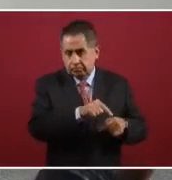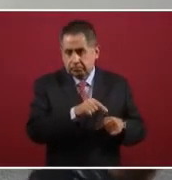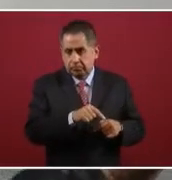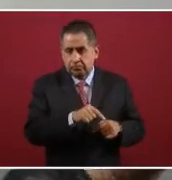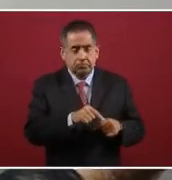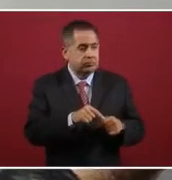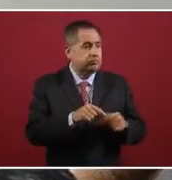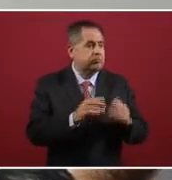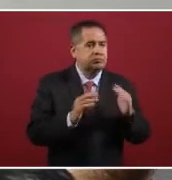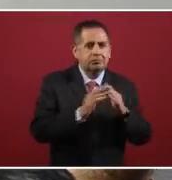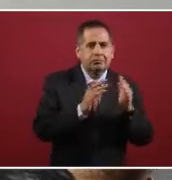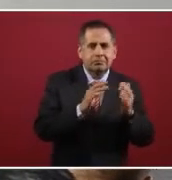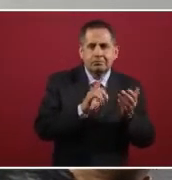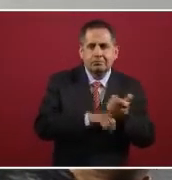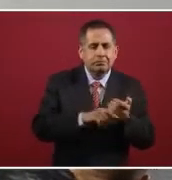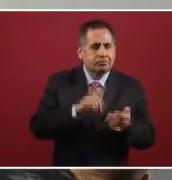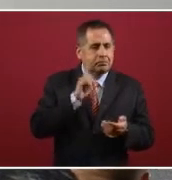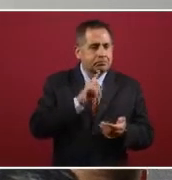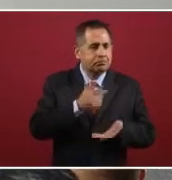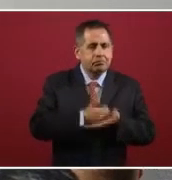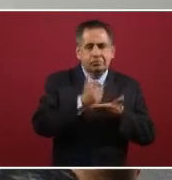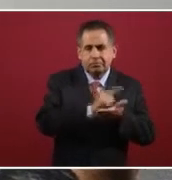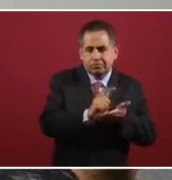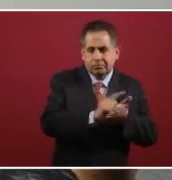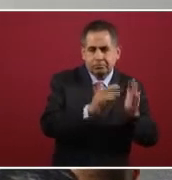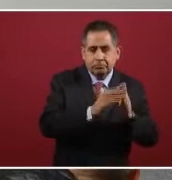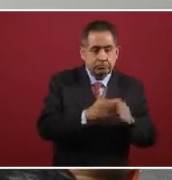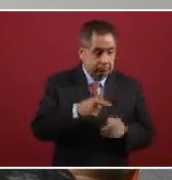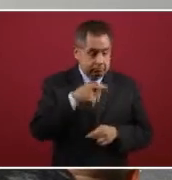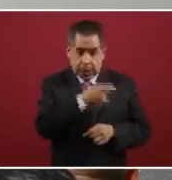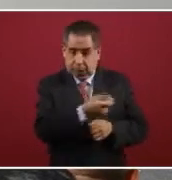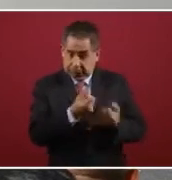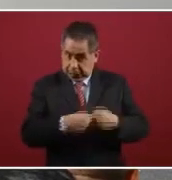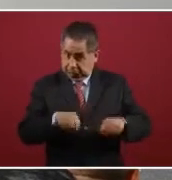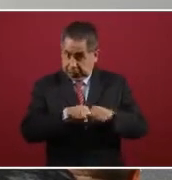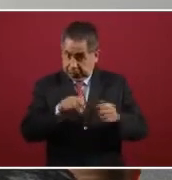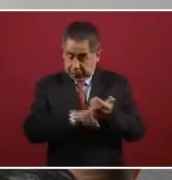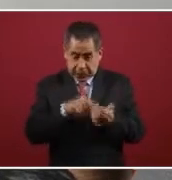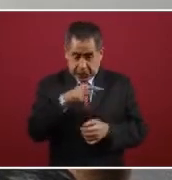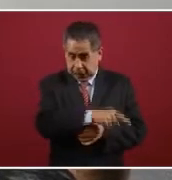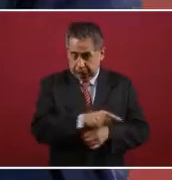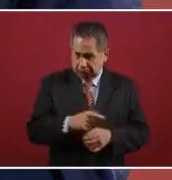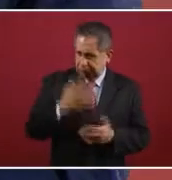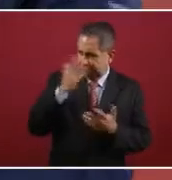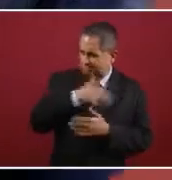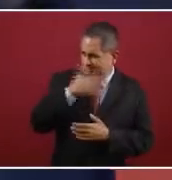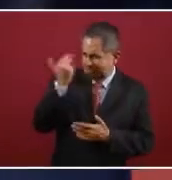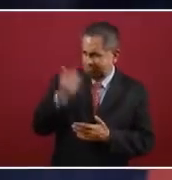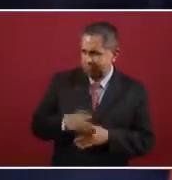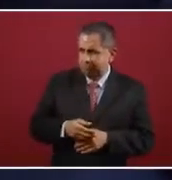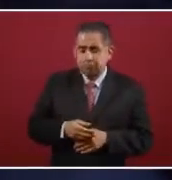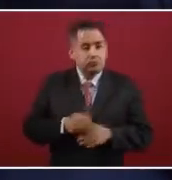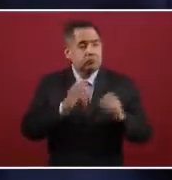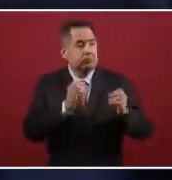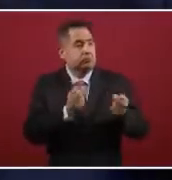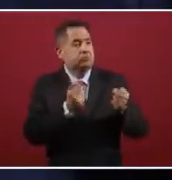trabajadores domésticas, accionistas, y